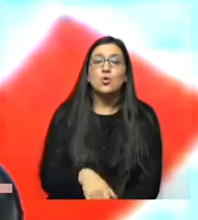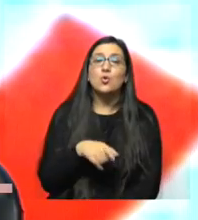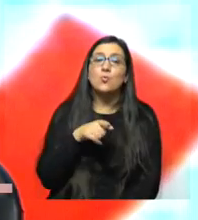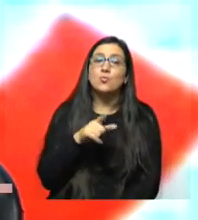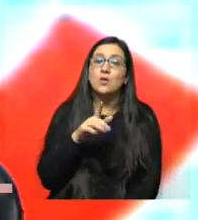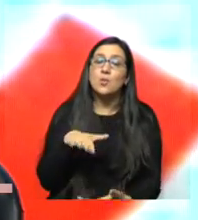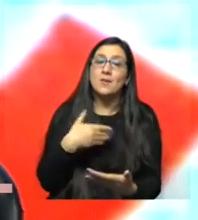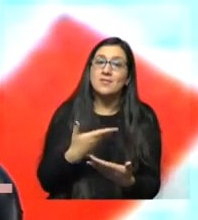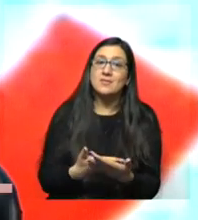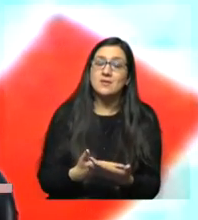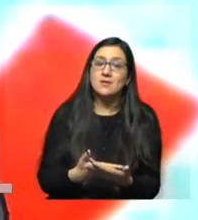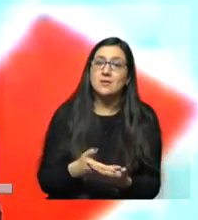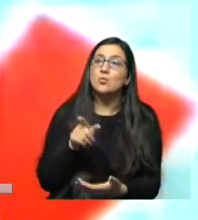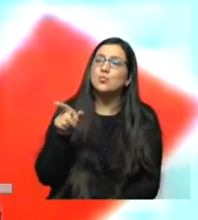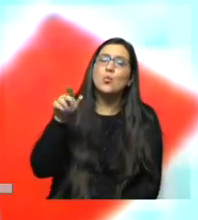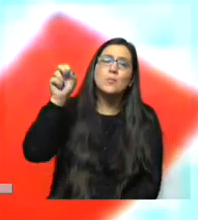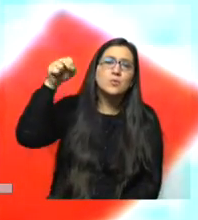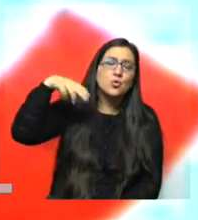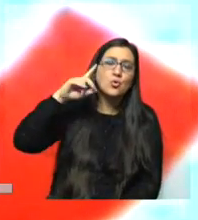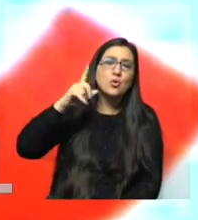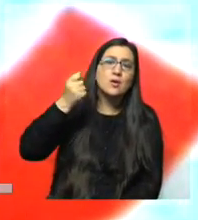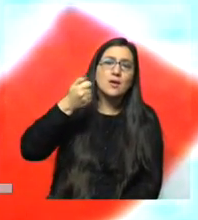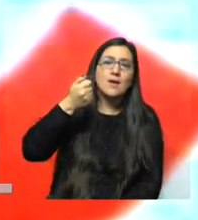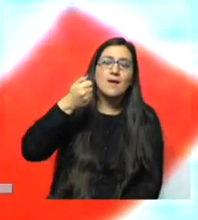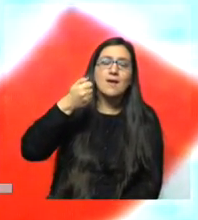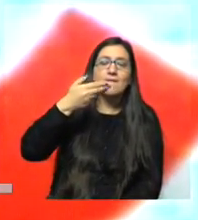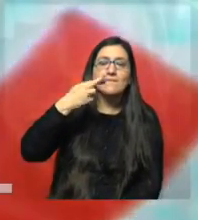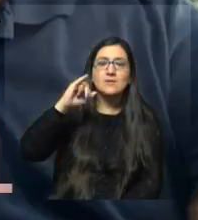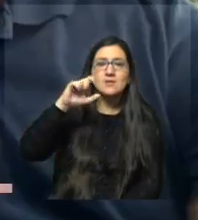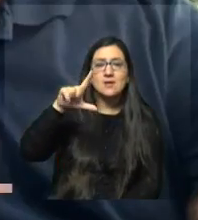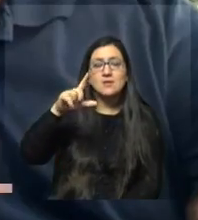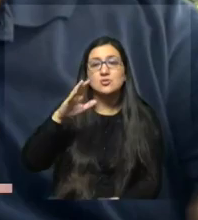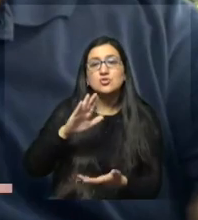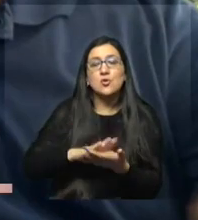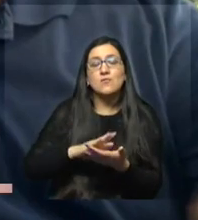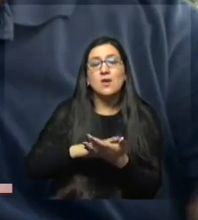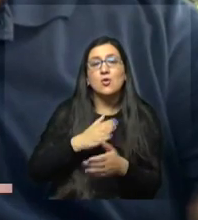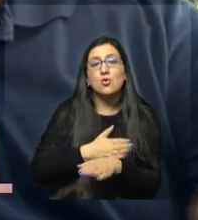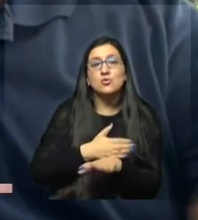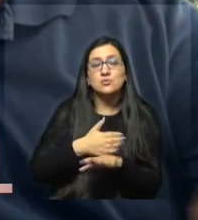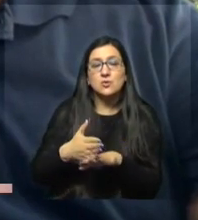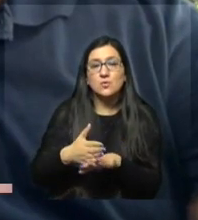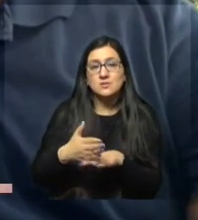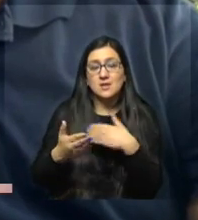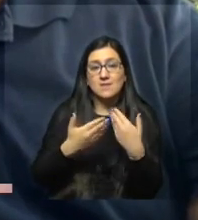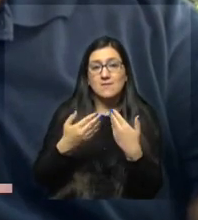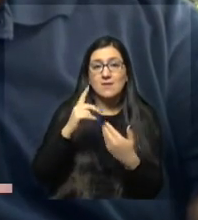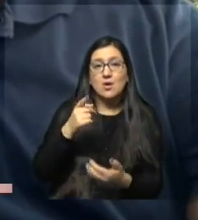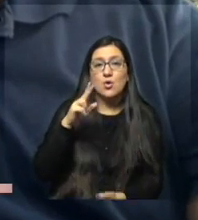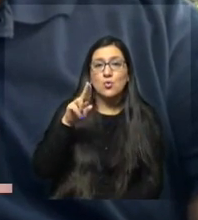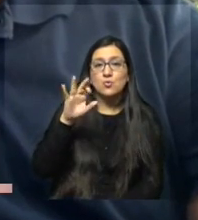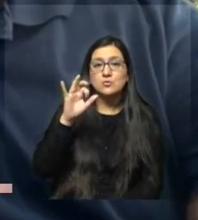están planteando. Gabriel, ¿vos qué opinás de todo esto, de las consecuencias que de alguna manera estaba marcando Gustavo sobre